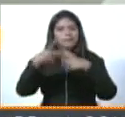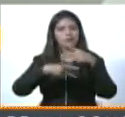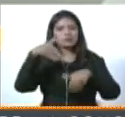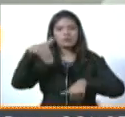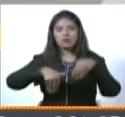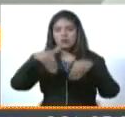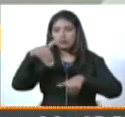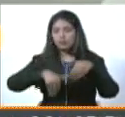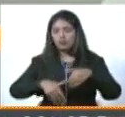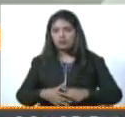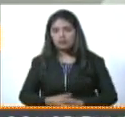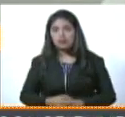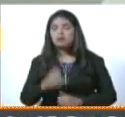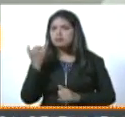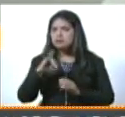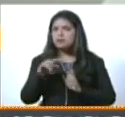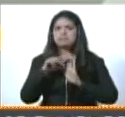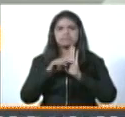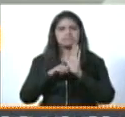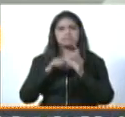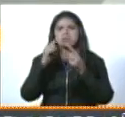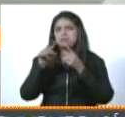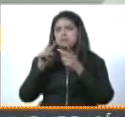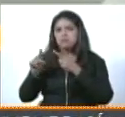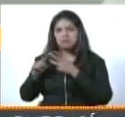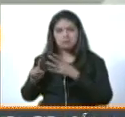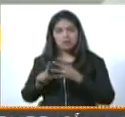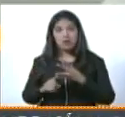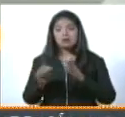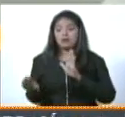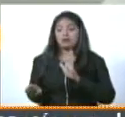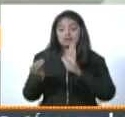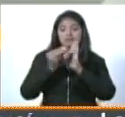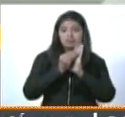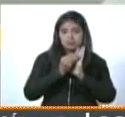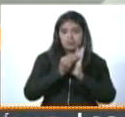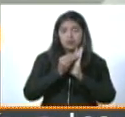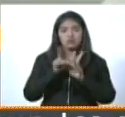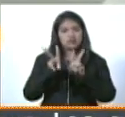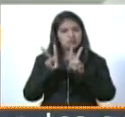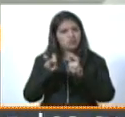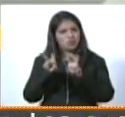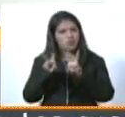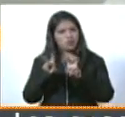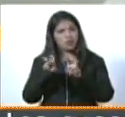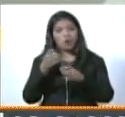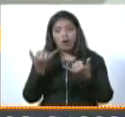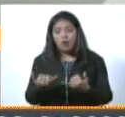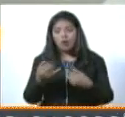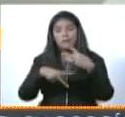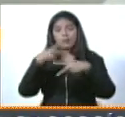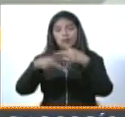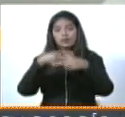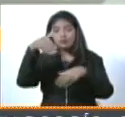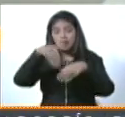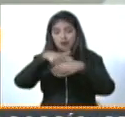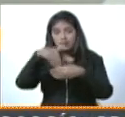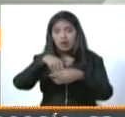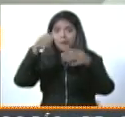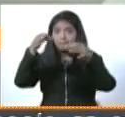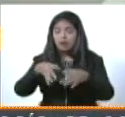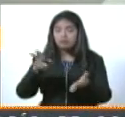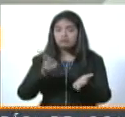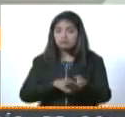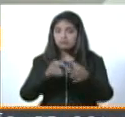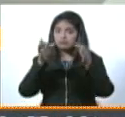electoral. Y hay una serie de elementos que vamos a incorporar innovadores en este proceso electoral para